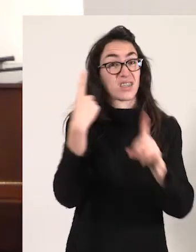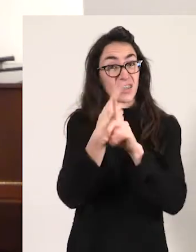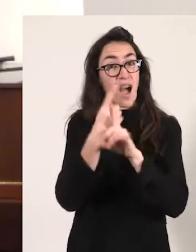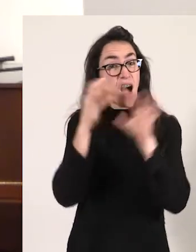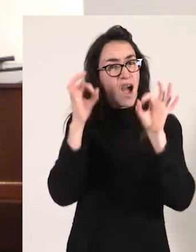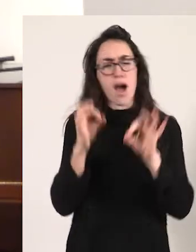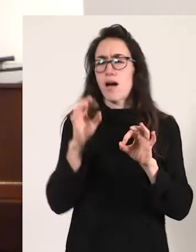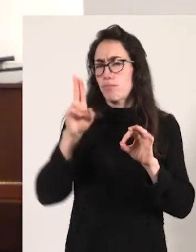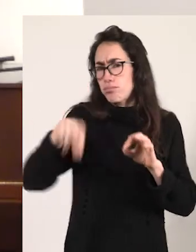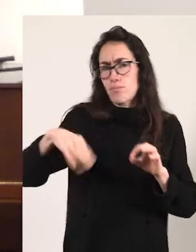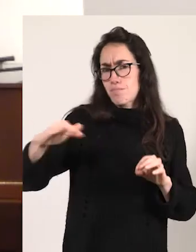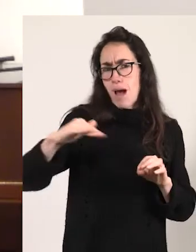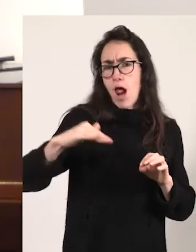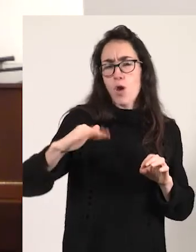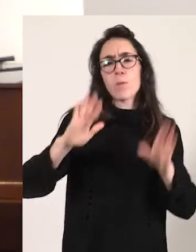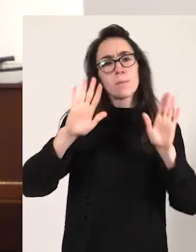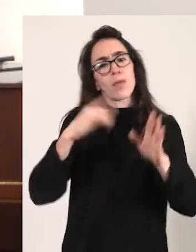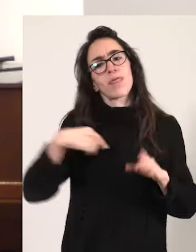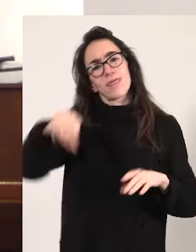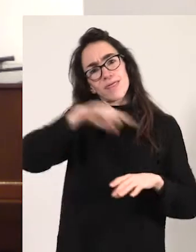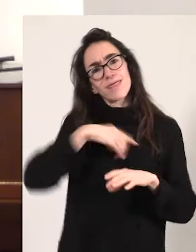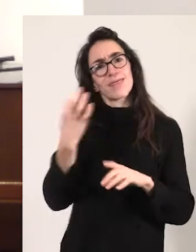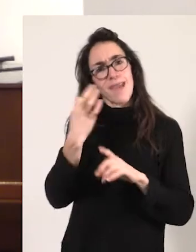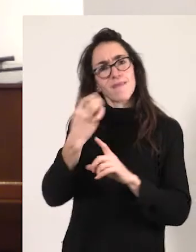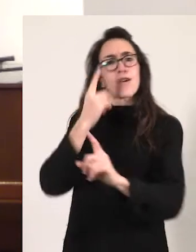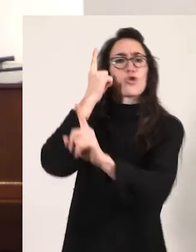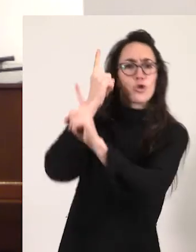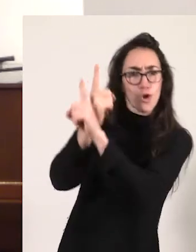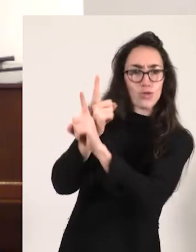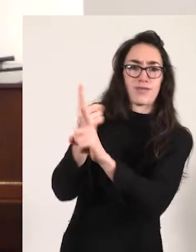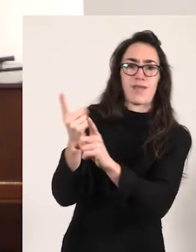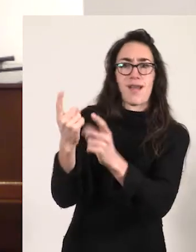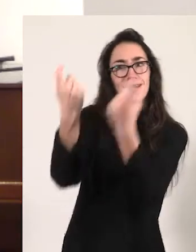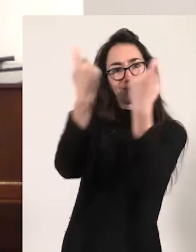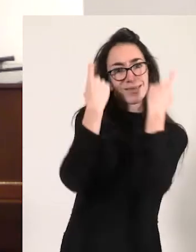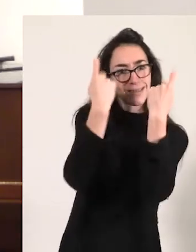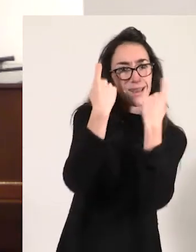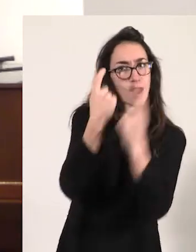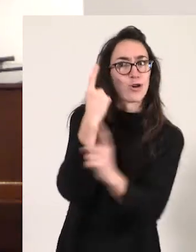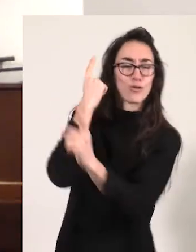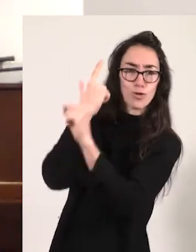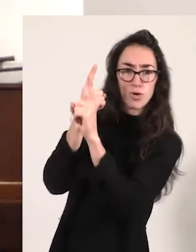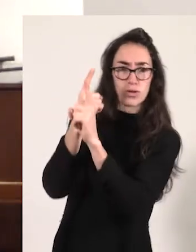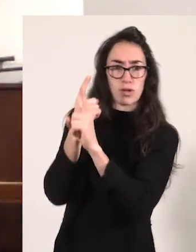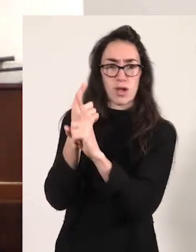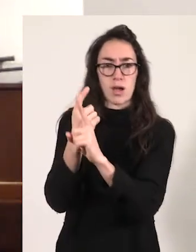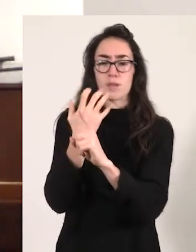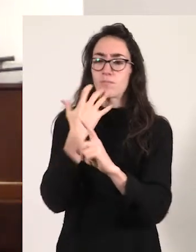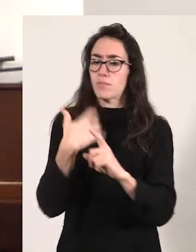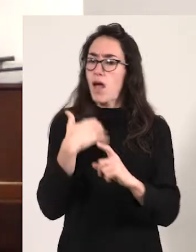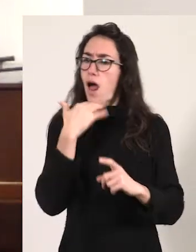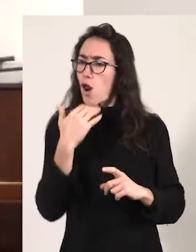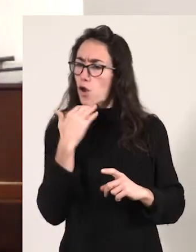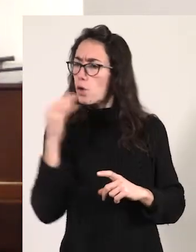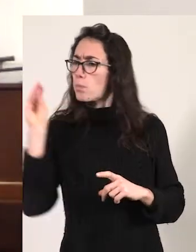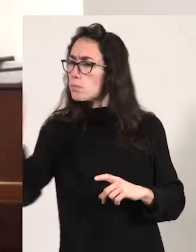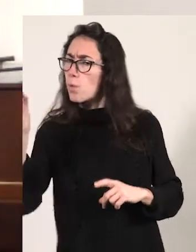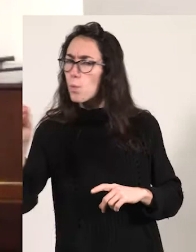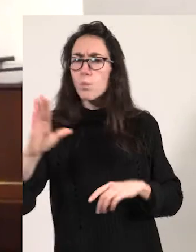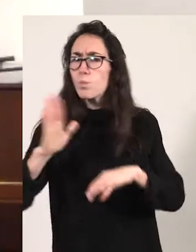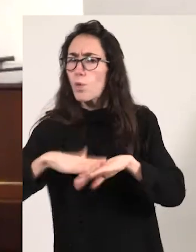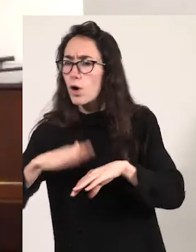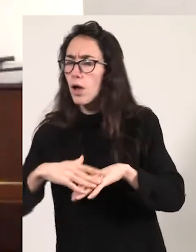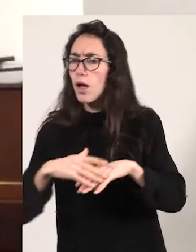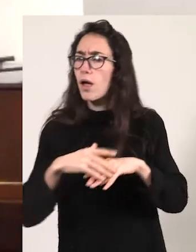enseñado que ser racista es algo muy malo, pero no nos han enseñado a no ser racistas. Entonces, cuando nos afean alguna conducta, nos lo